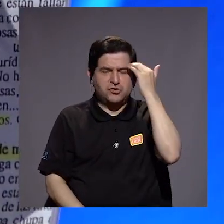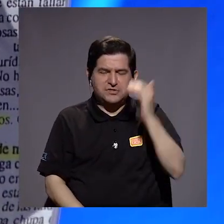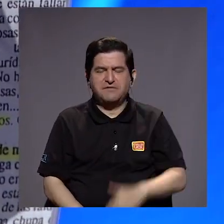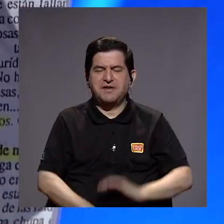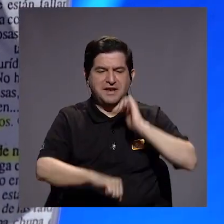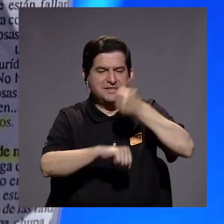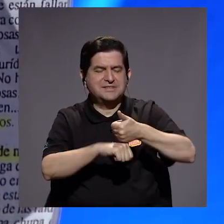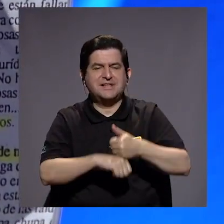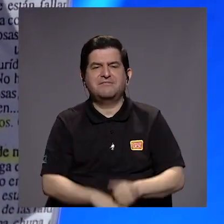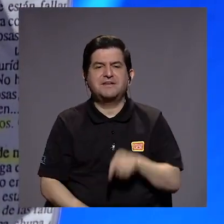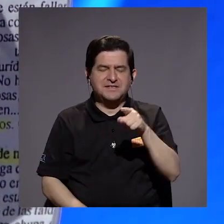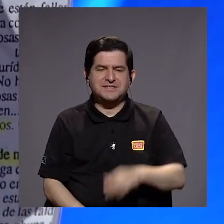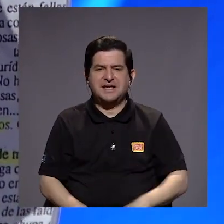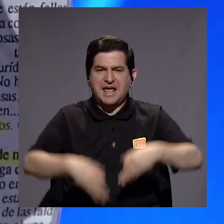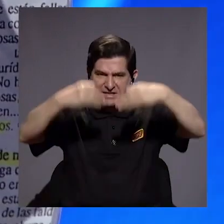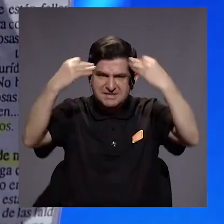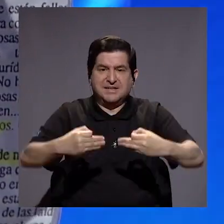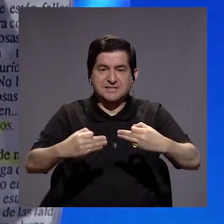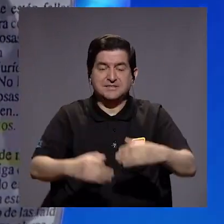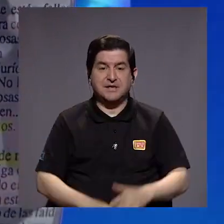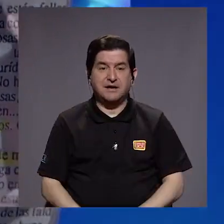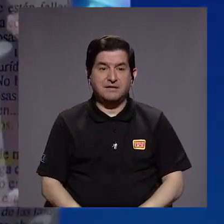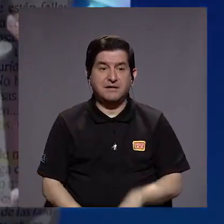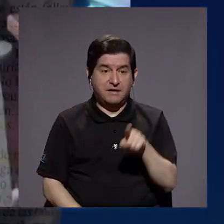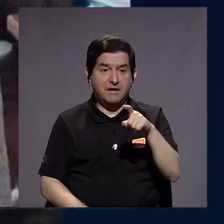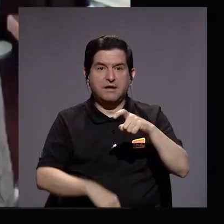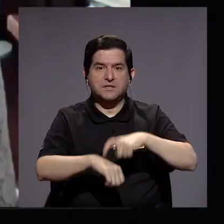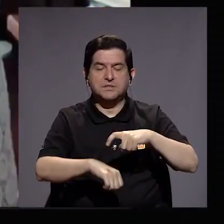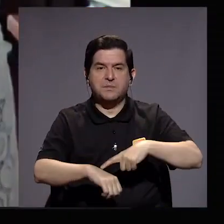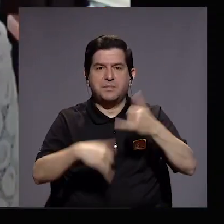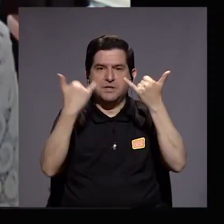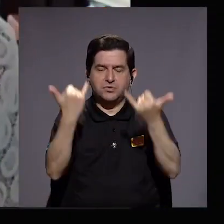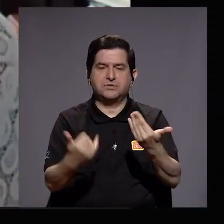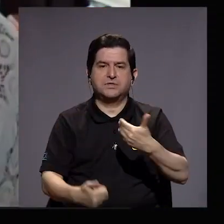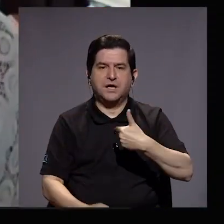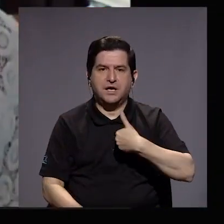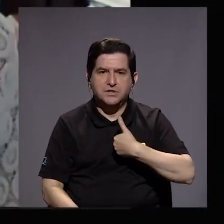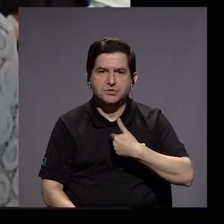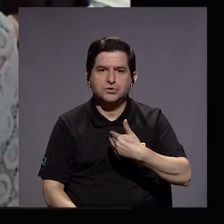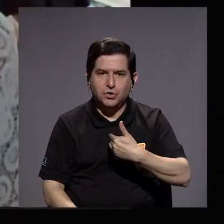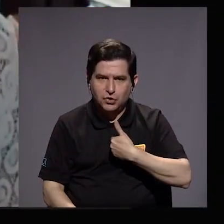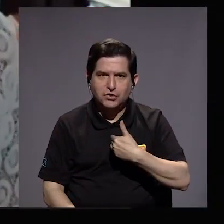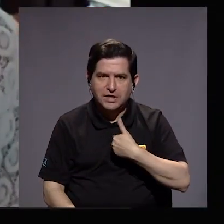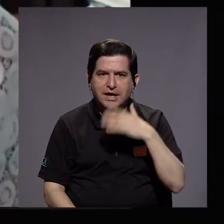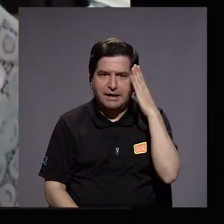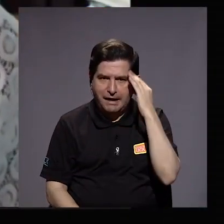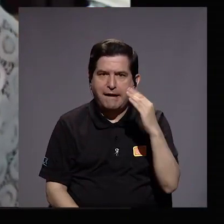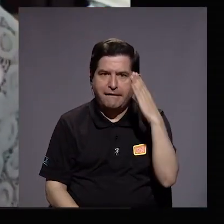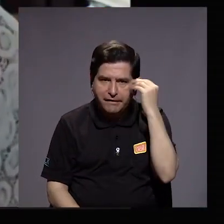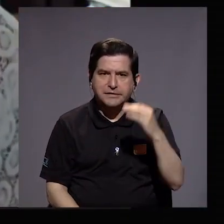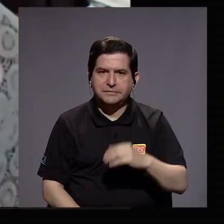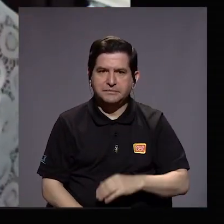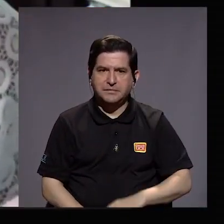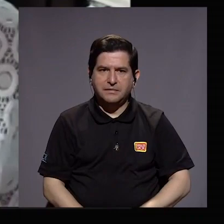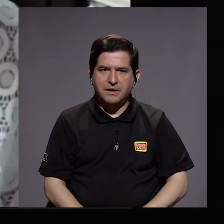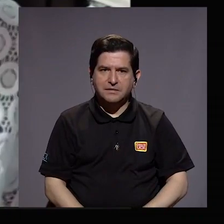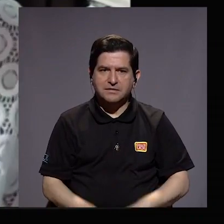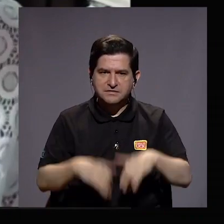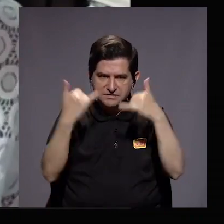sentencia. Ya yo en ese sentido ya tenía mi experiencia y